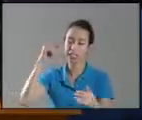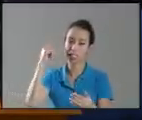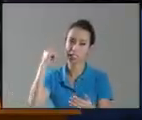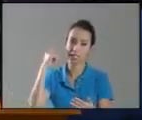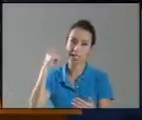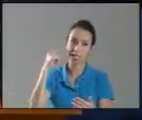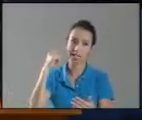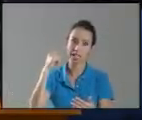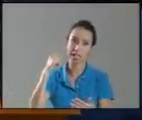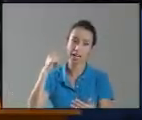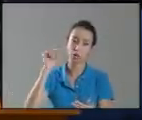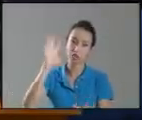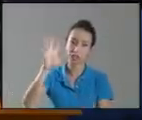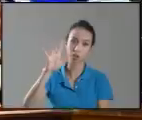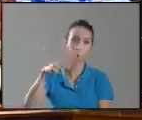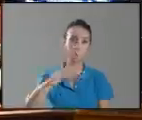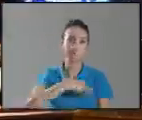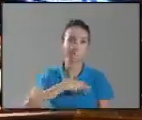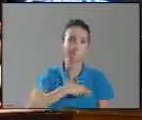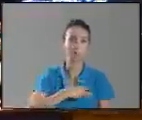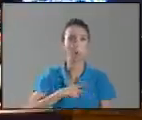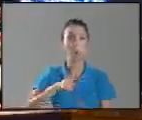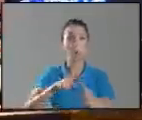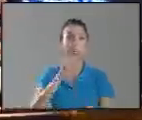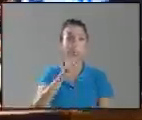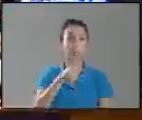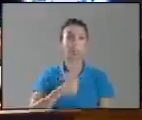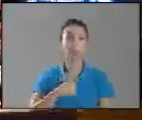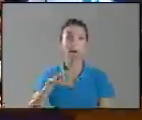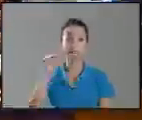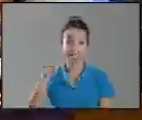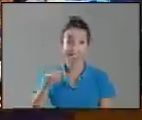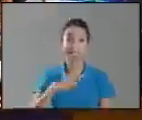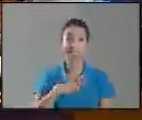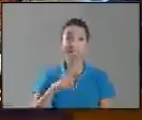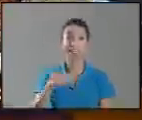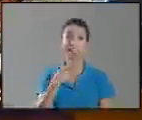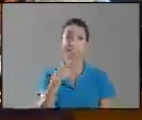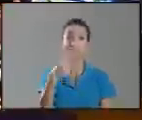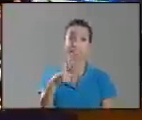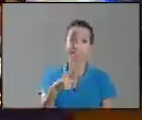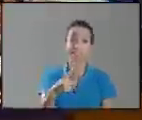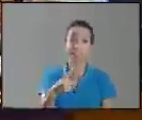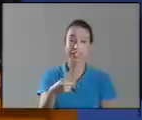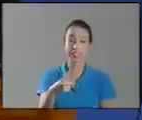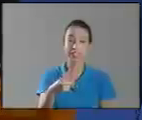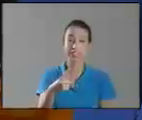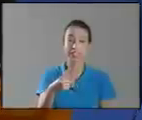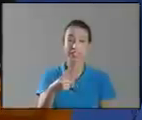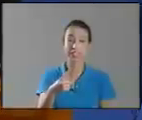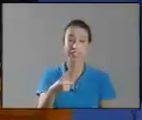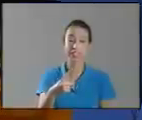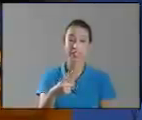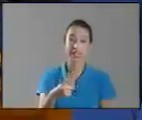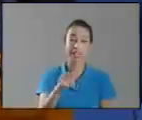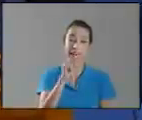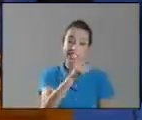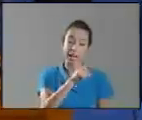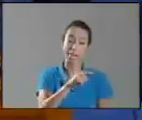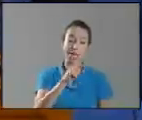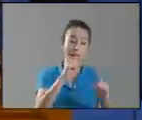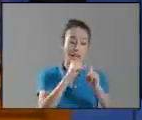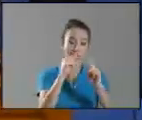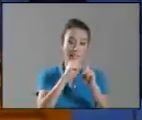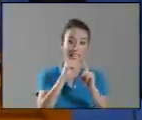pero entonces falta que nosotros insistamos en esto. Y por eso aquí yo debería de